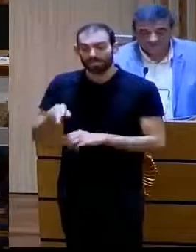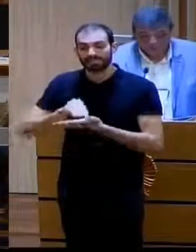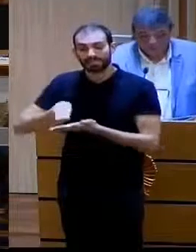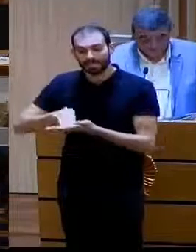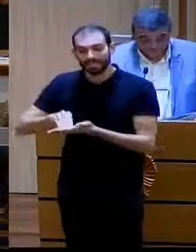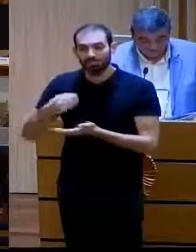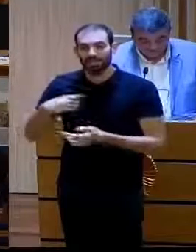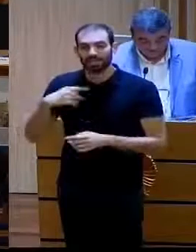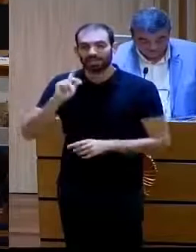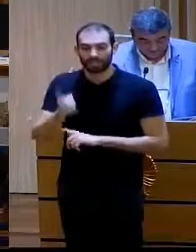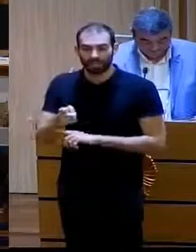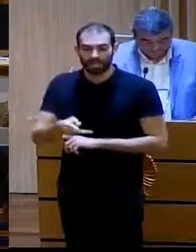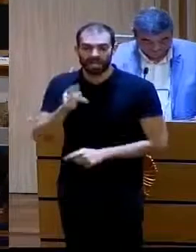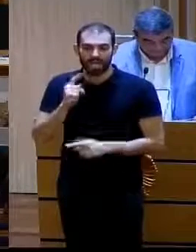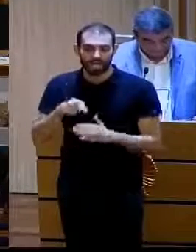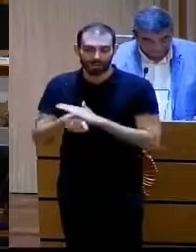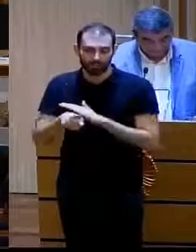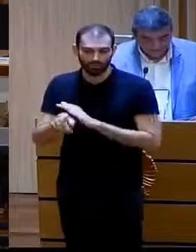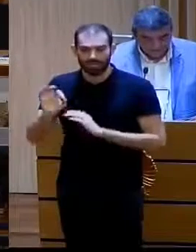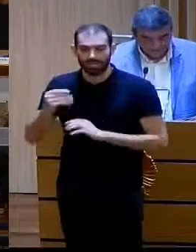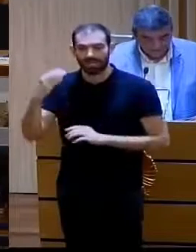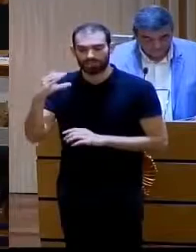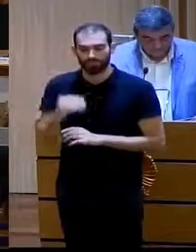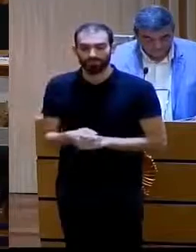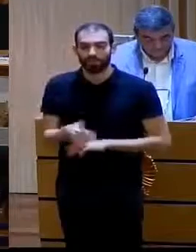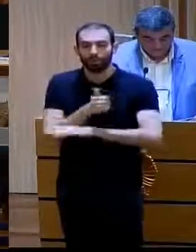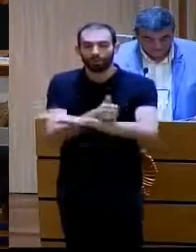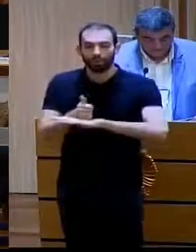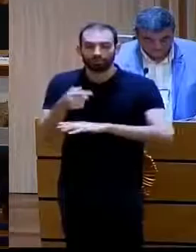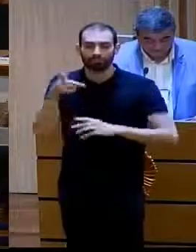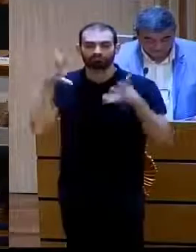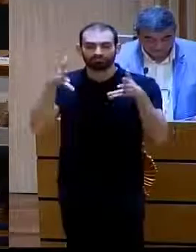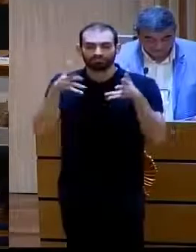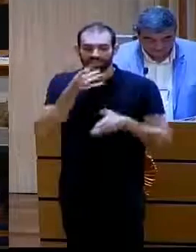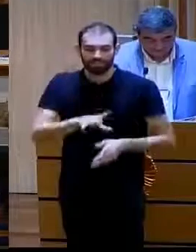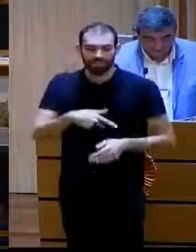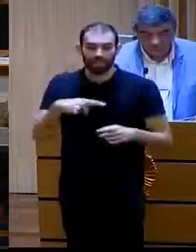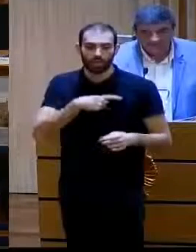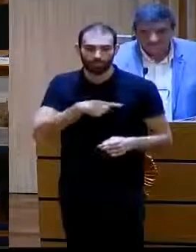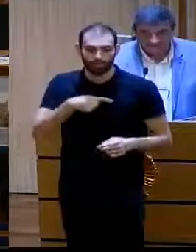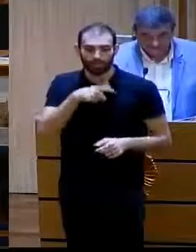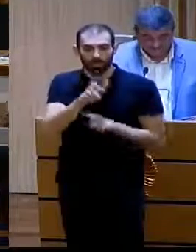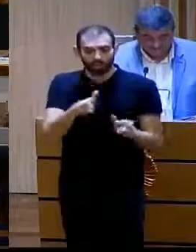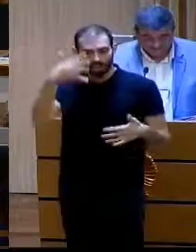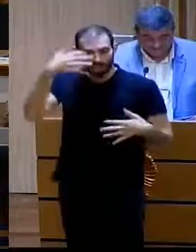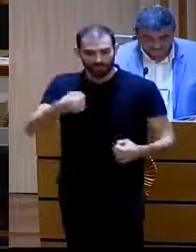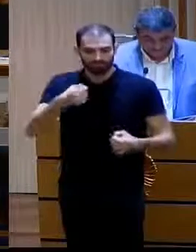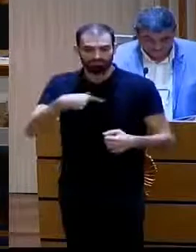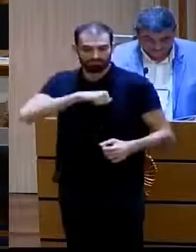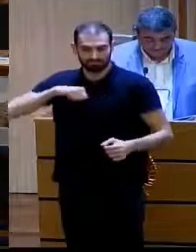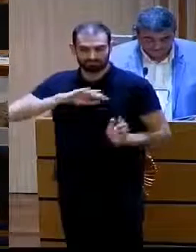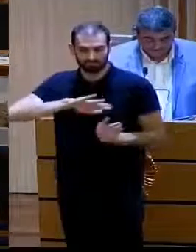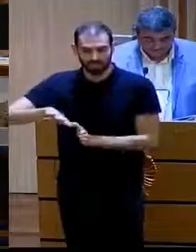Villarino. El jurado ha sido asesorado por una comisión de personas expertas independientes especializadas en responsabilidad